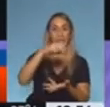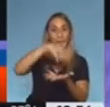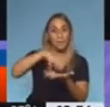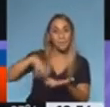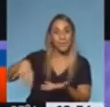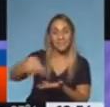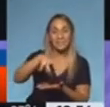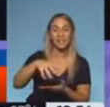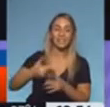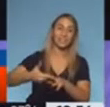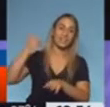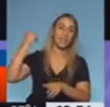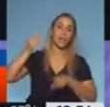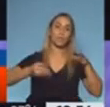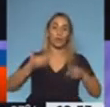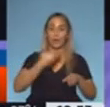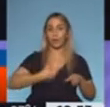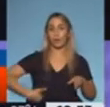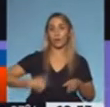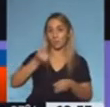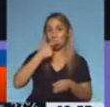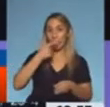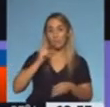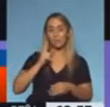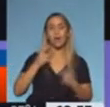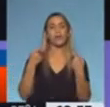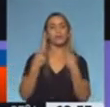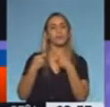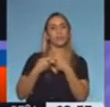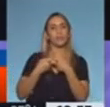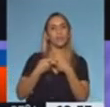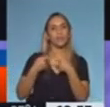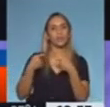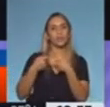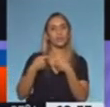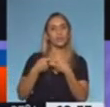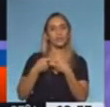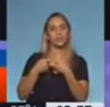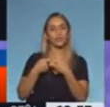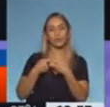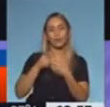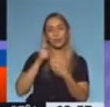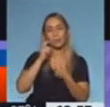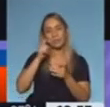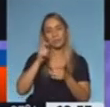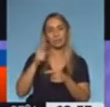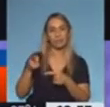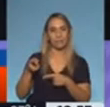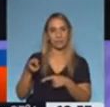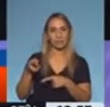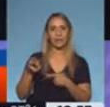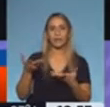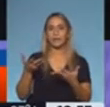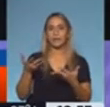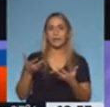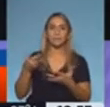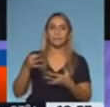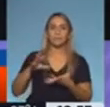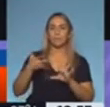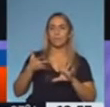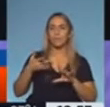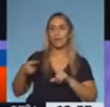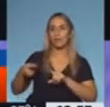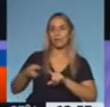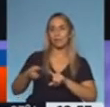herencia de la época de Macri, de estas sociedades informales que se arman, de estas sociedades que se arman rápidamente, que son